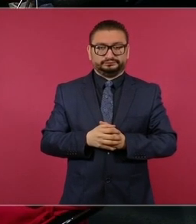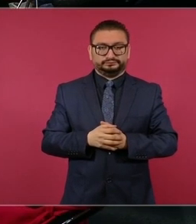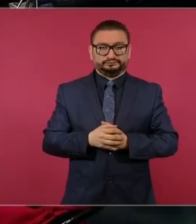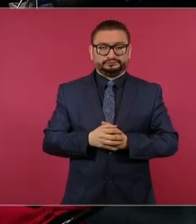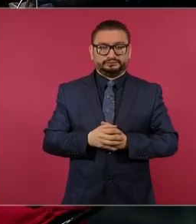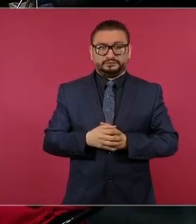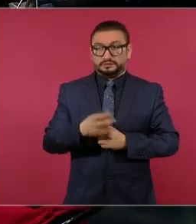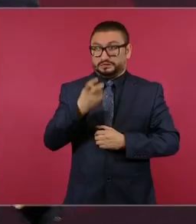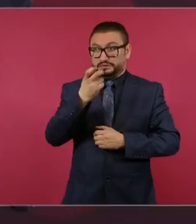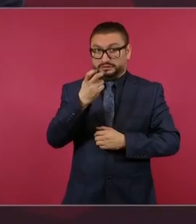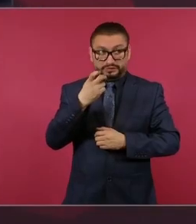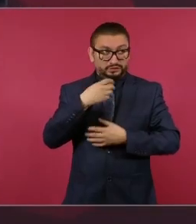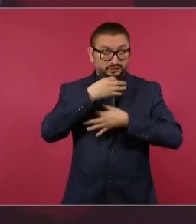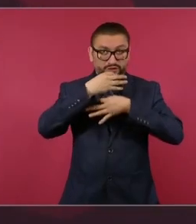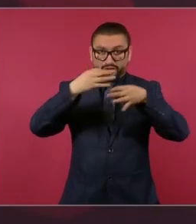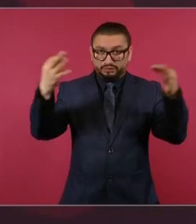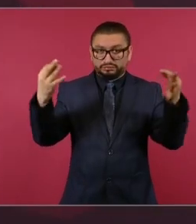y eso no se sabe.